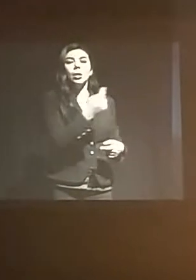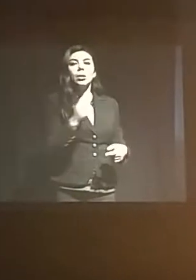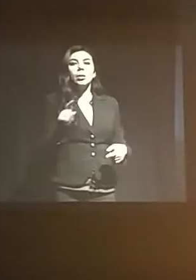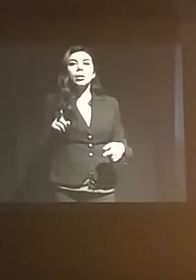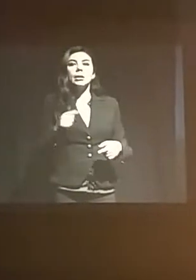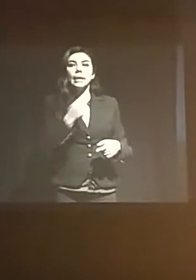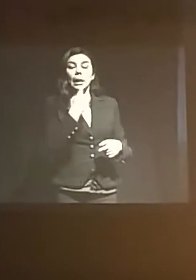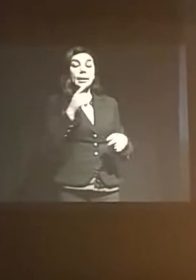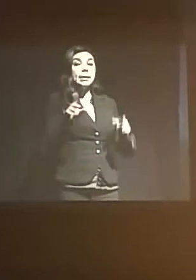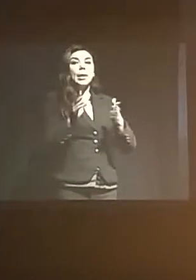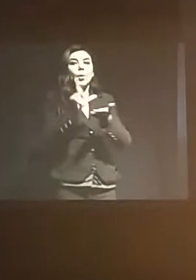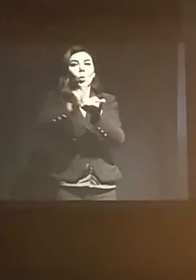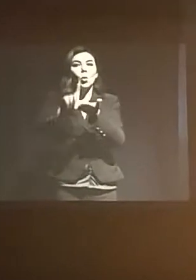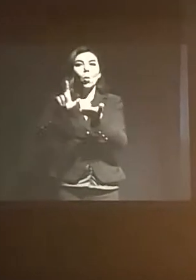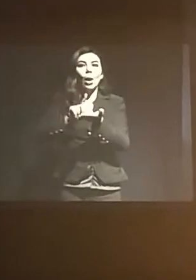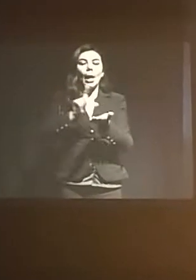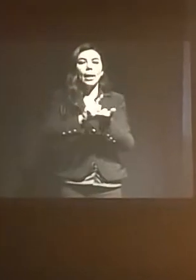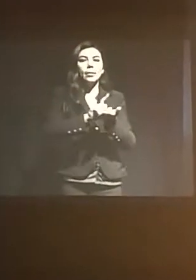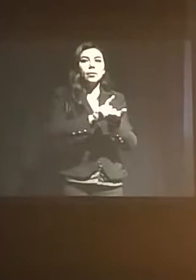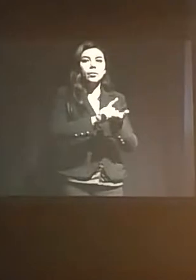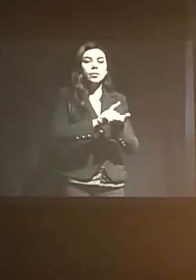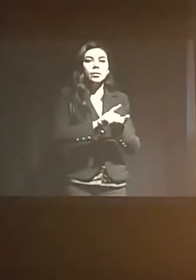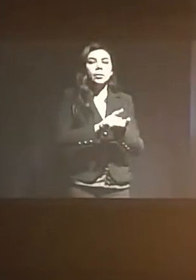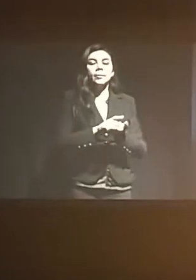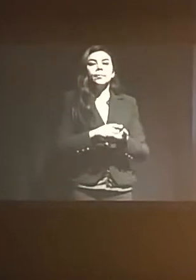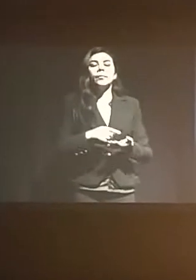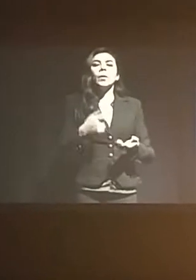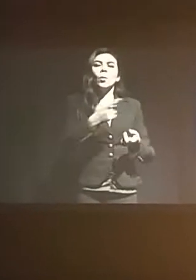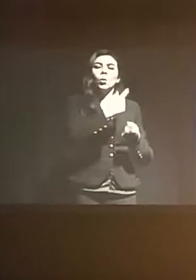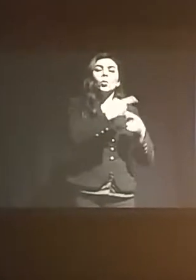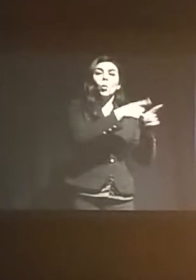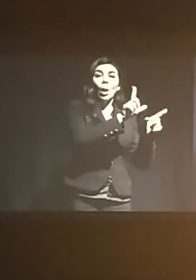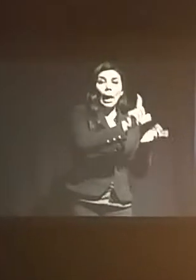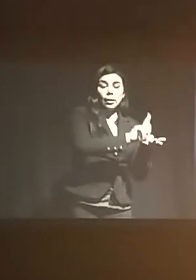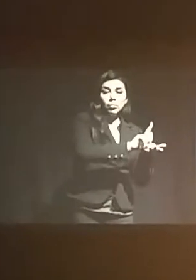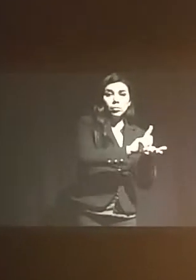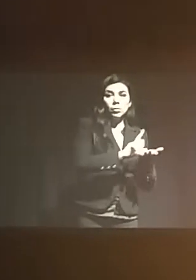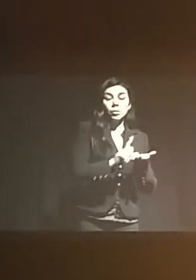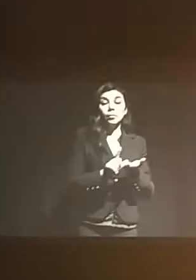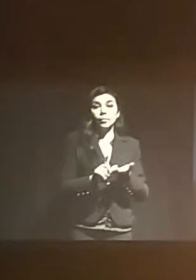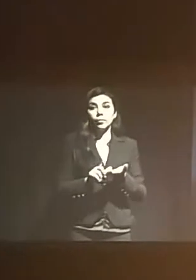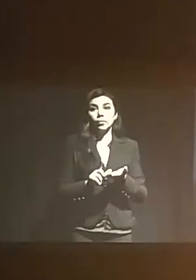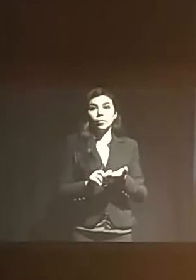adoquín, que a los arquitectos les encanta, a los patrimonialistas les encanta.